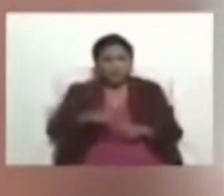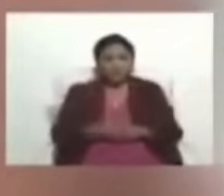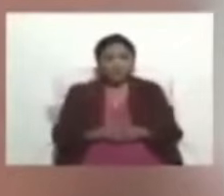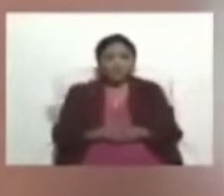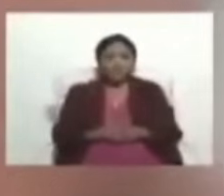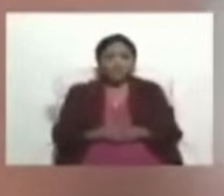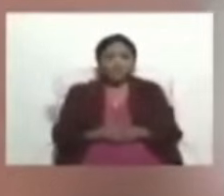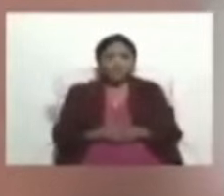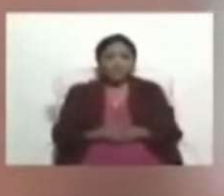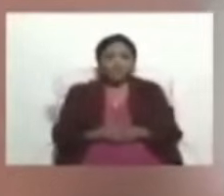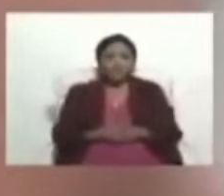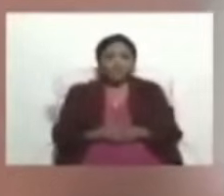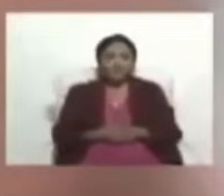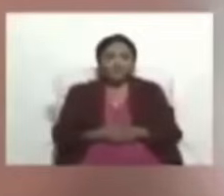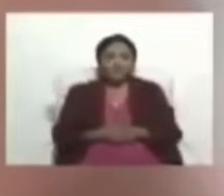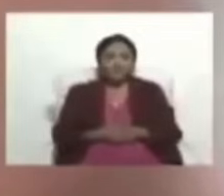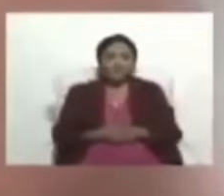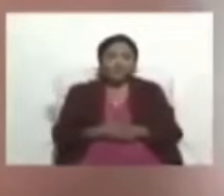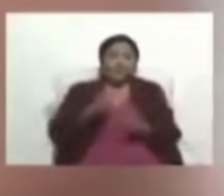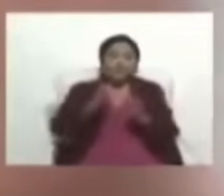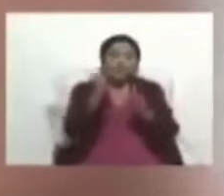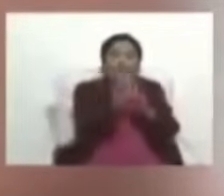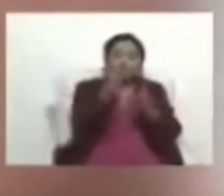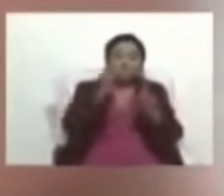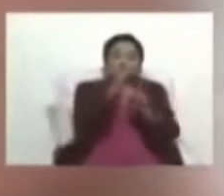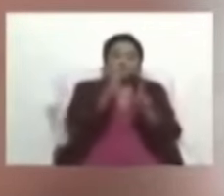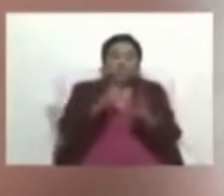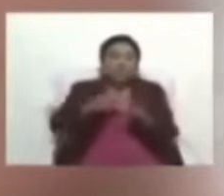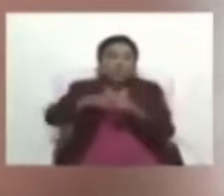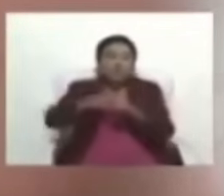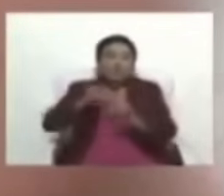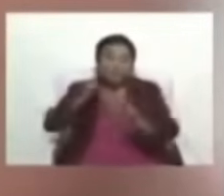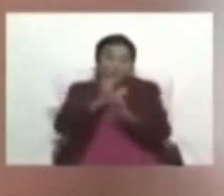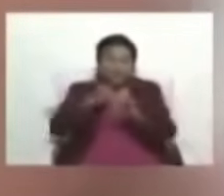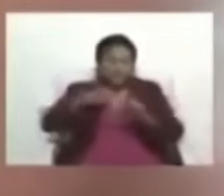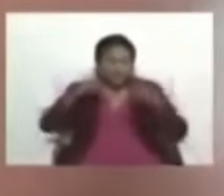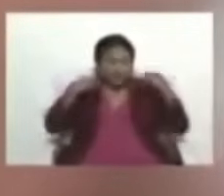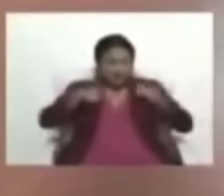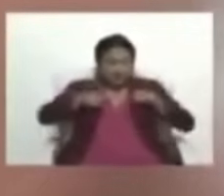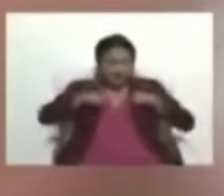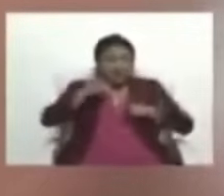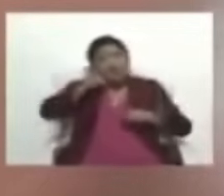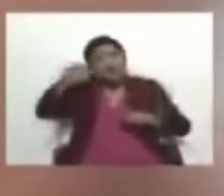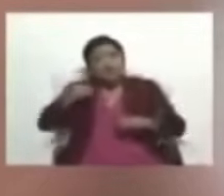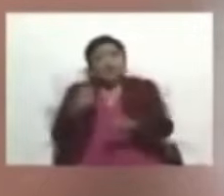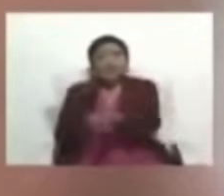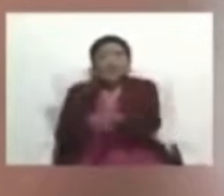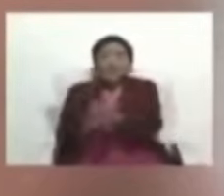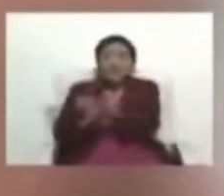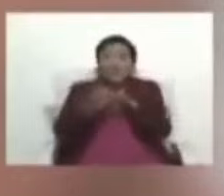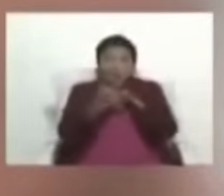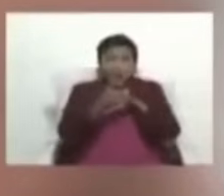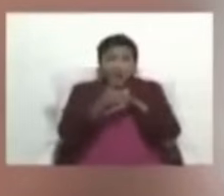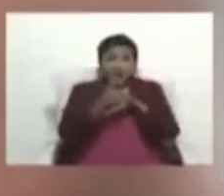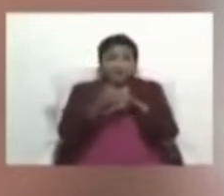le doy dos puñaladas en su costado. Sin saber qué hacer, desesperada, llamé a mi hermano Guillermo para que me